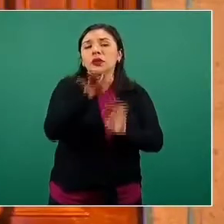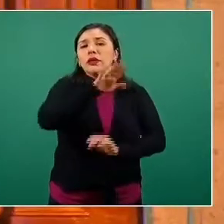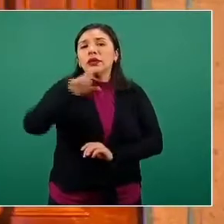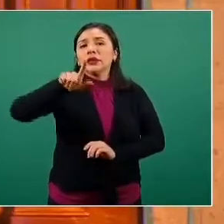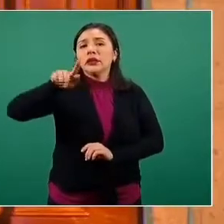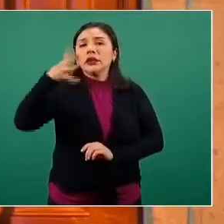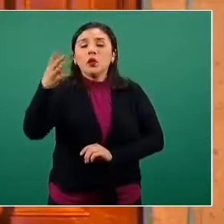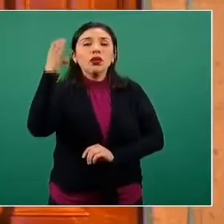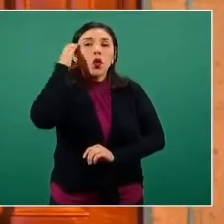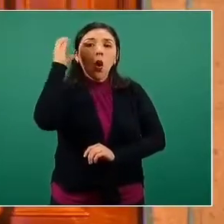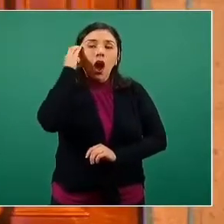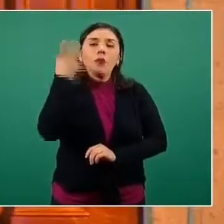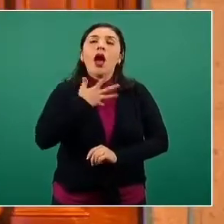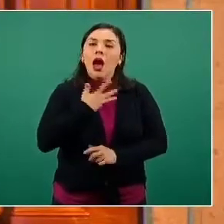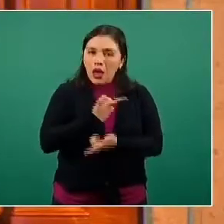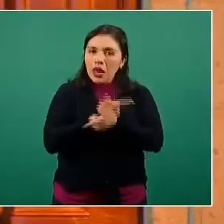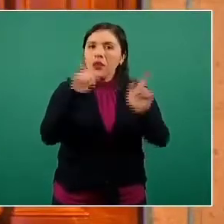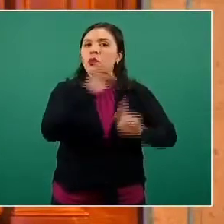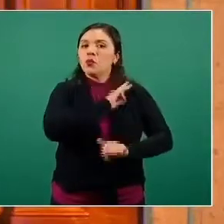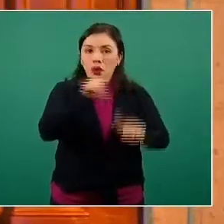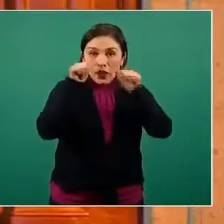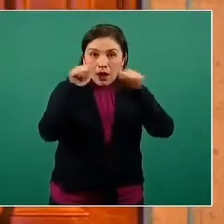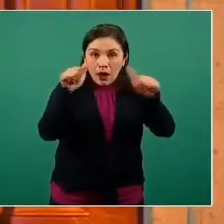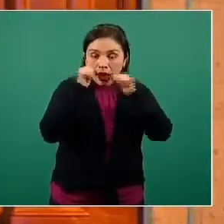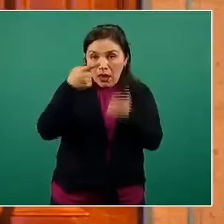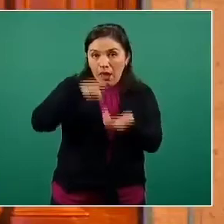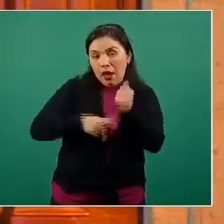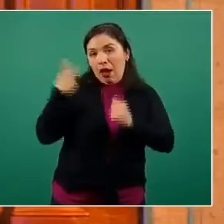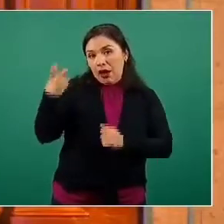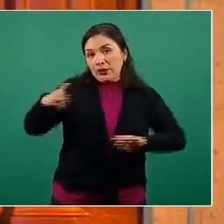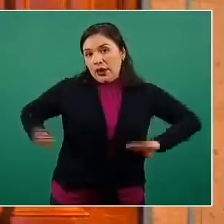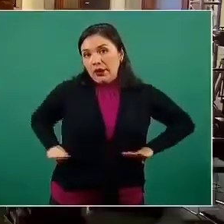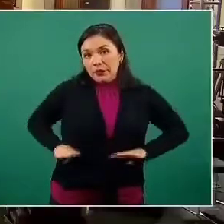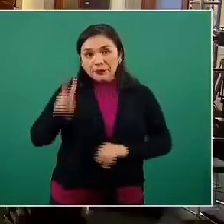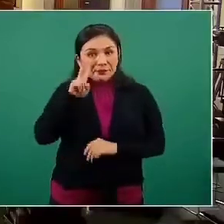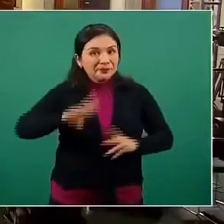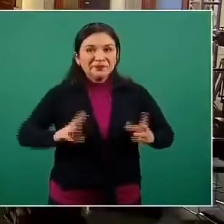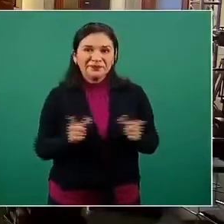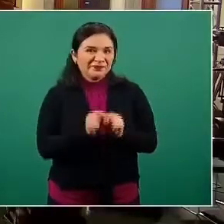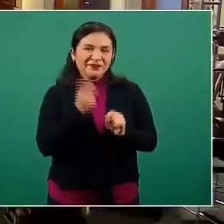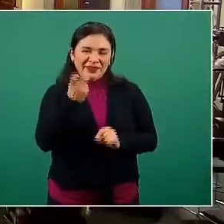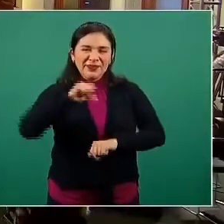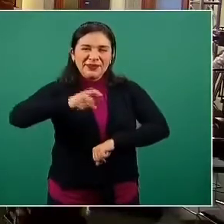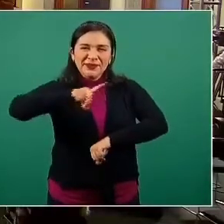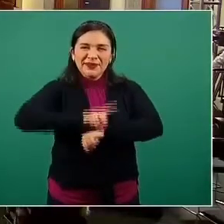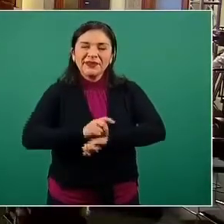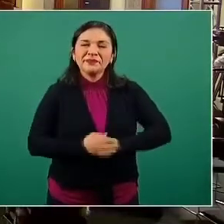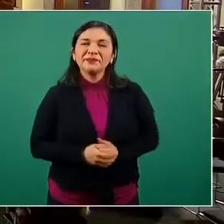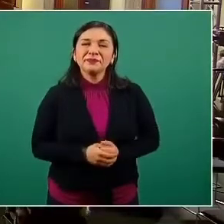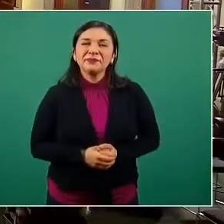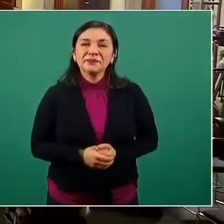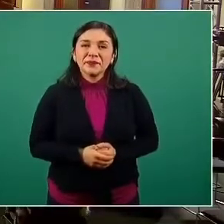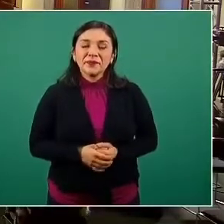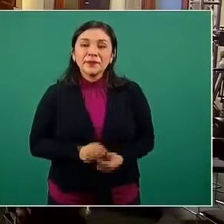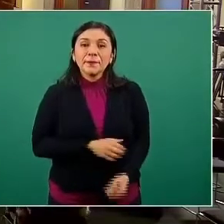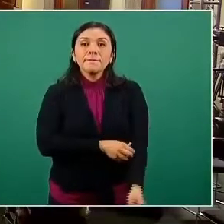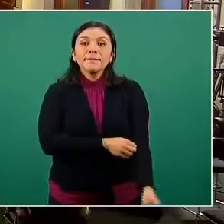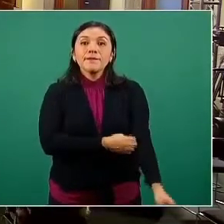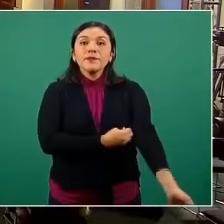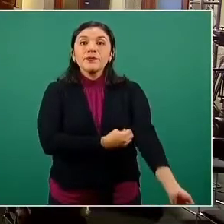5,574 camas disponibles de esta categoría. Esa es la actualización de la estadística para esta